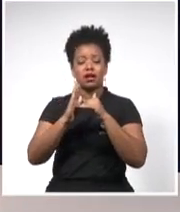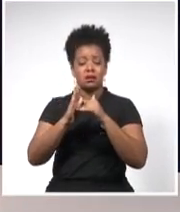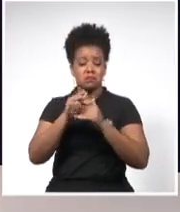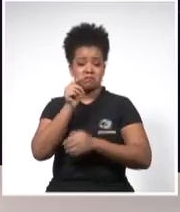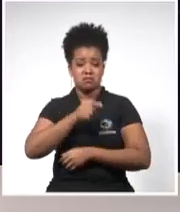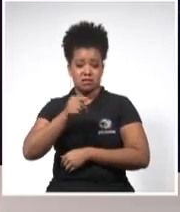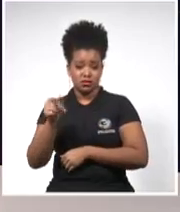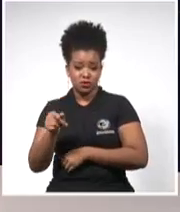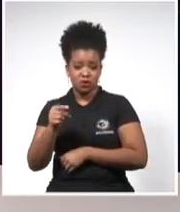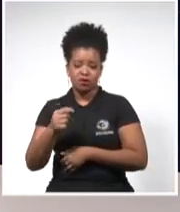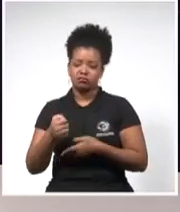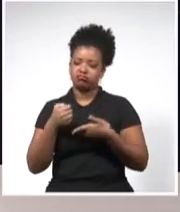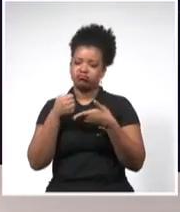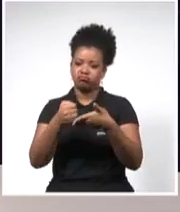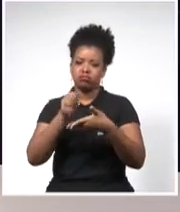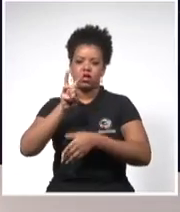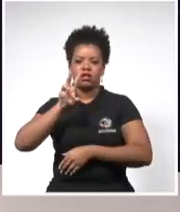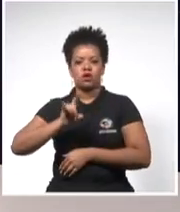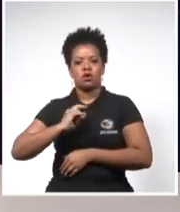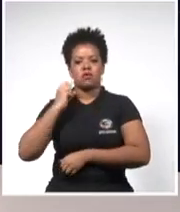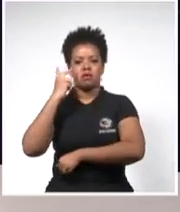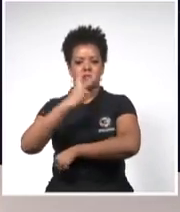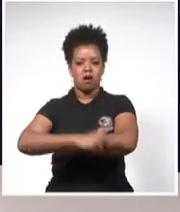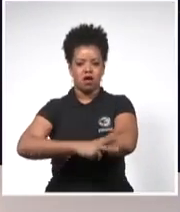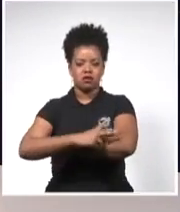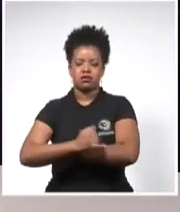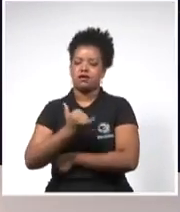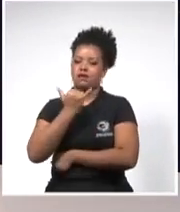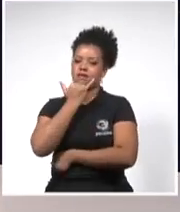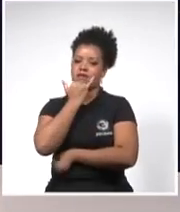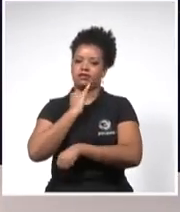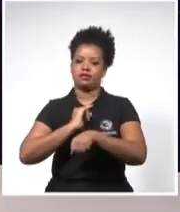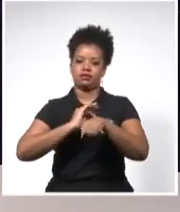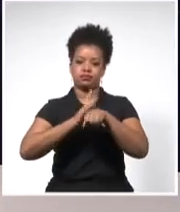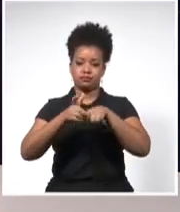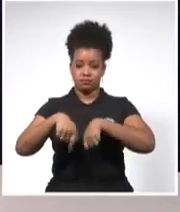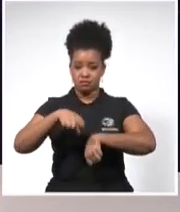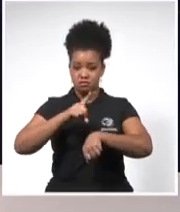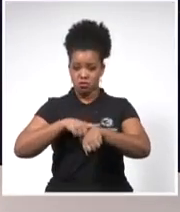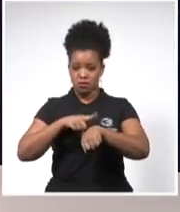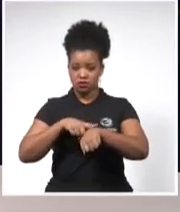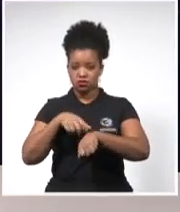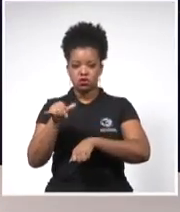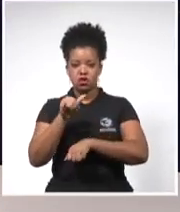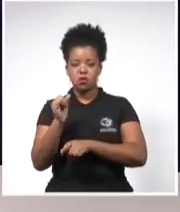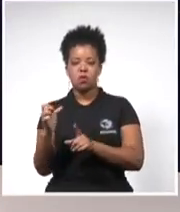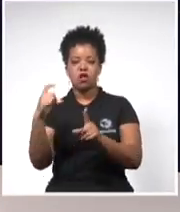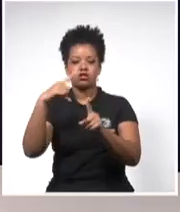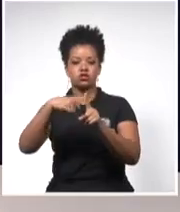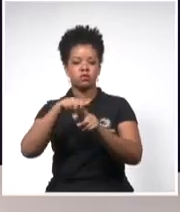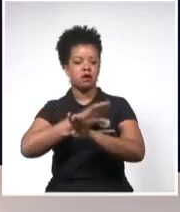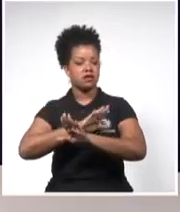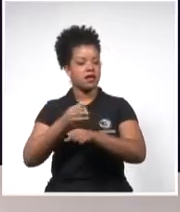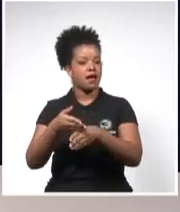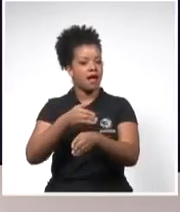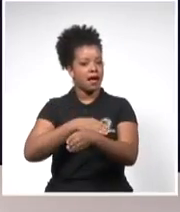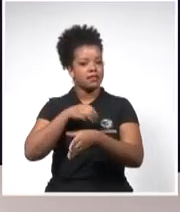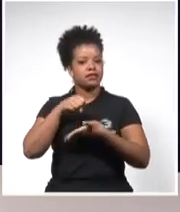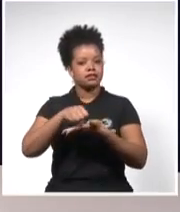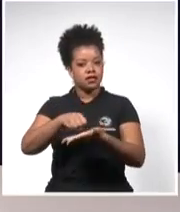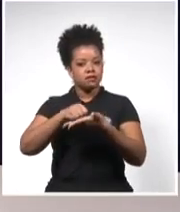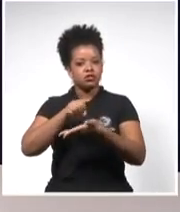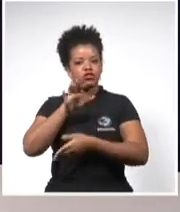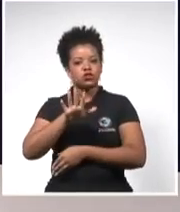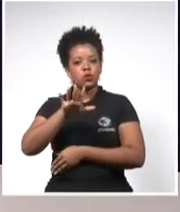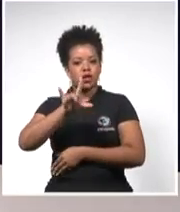a 39 países y territorios afectados por la enfermedad, quienes se sumaron a los que ya prestaban servicios en 59